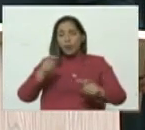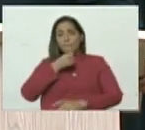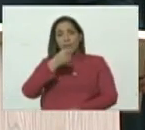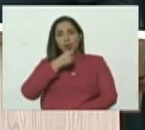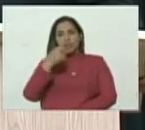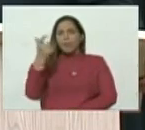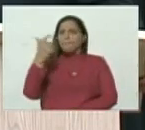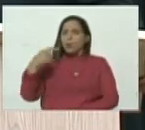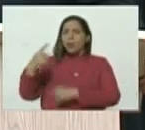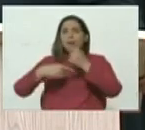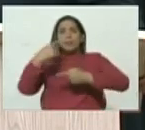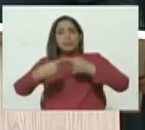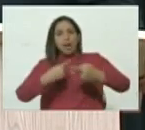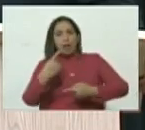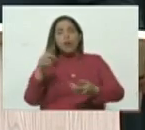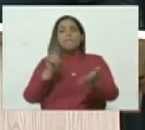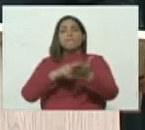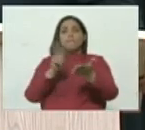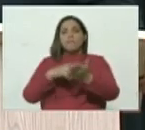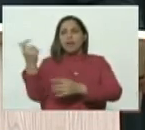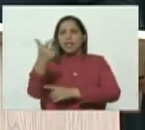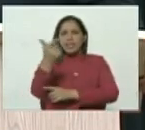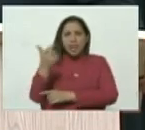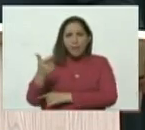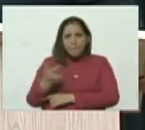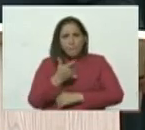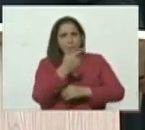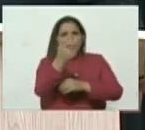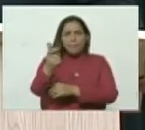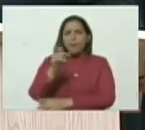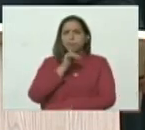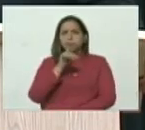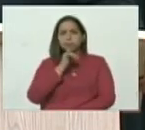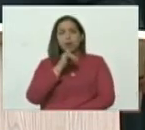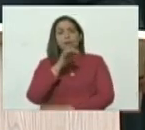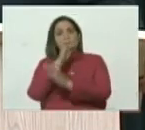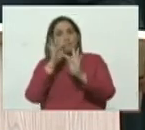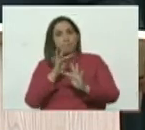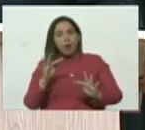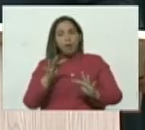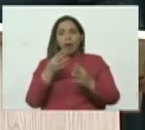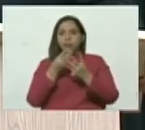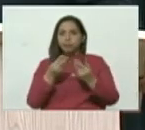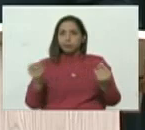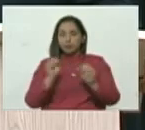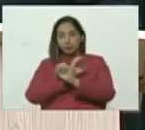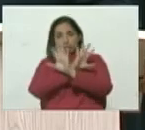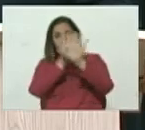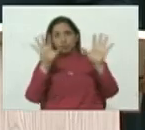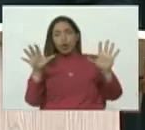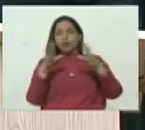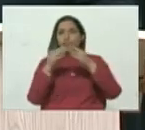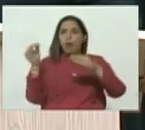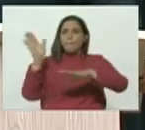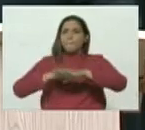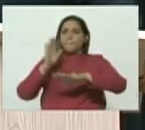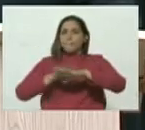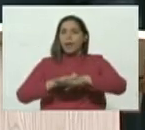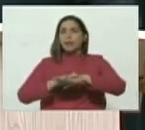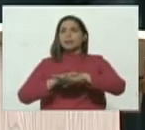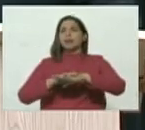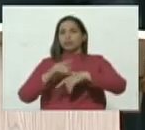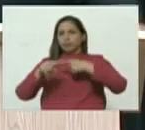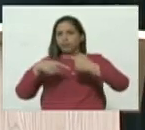buscan diariamente la verdad, que buscan de forma digna esclarecer los hechos de las noticias y de la vida